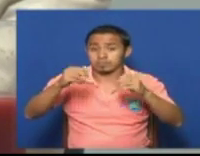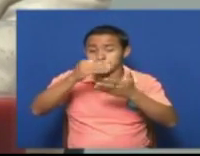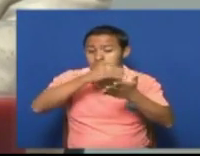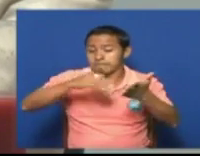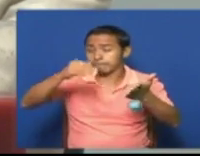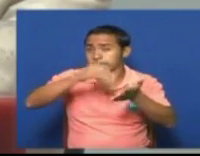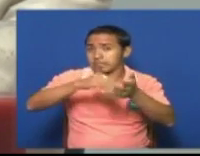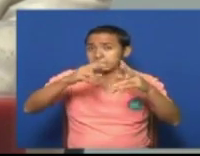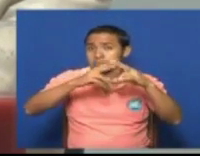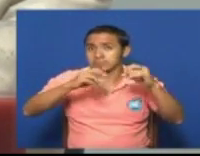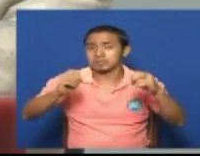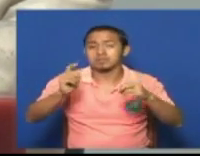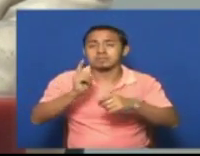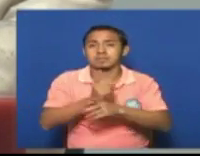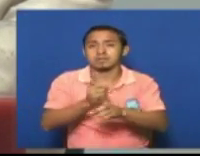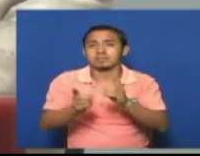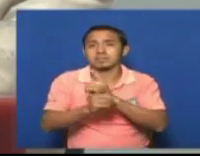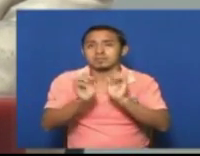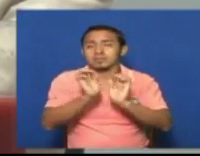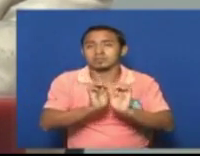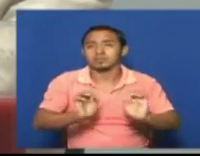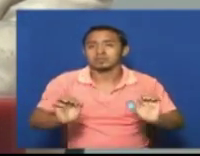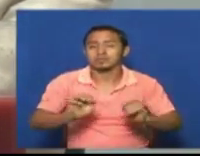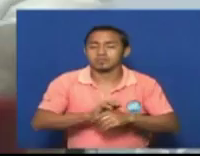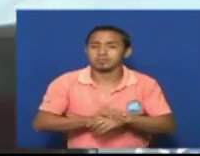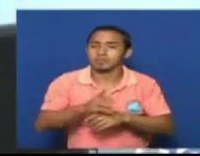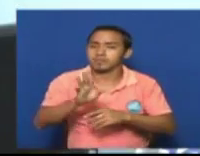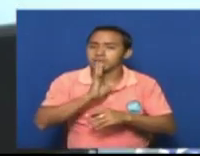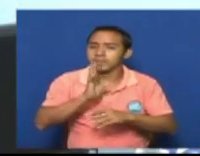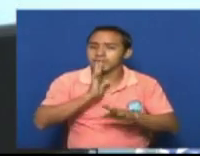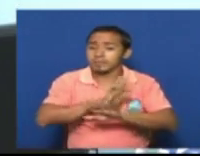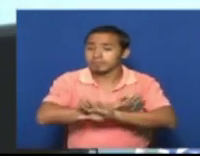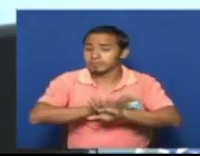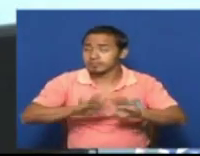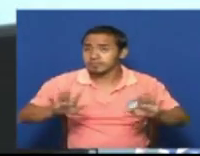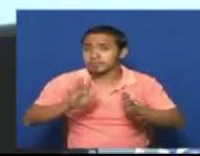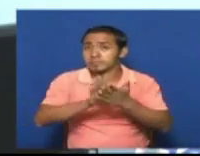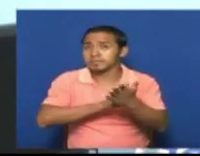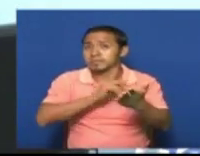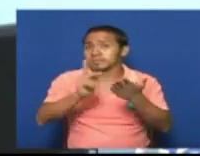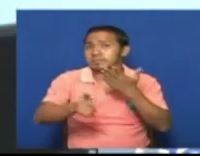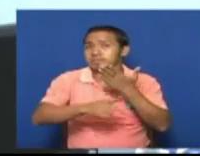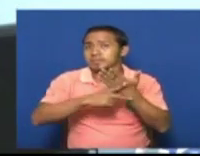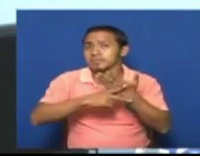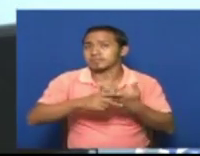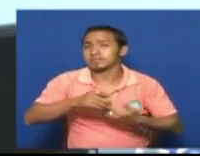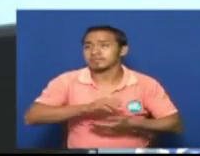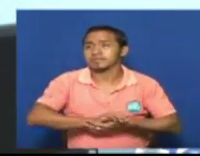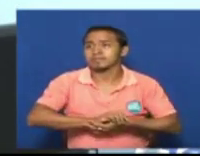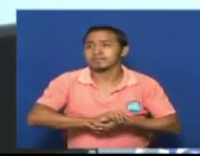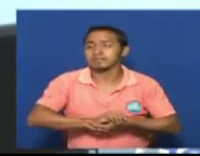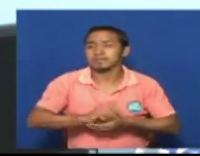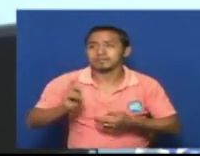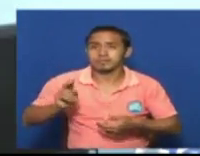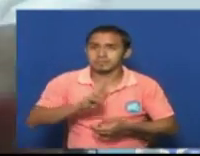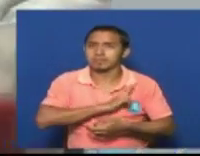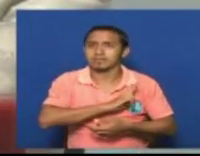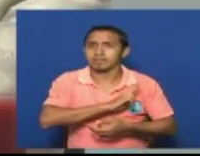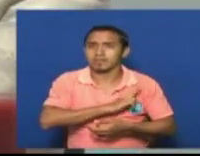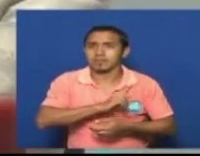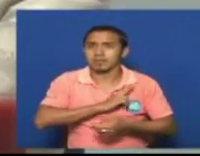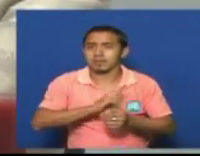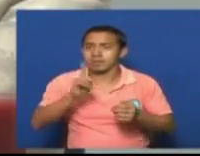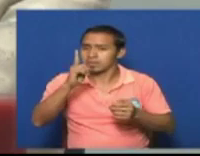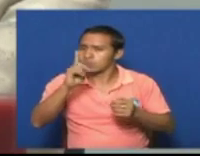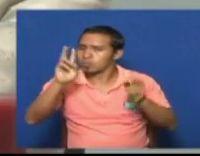nicaragua tienen que ser los niños y las niñas algo que quiere agregar antes de concluir el programa distal hay un tema que está en el